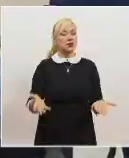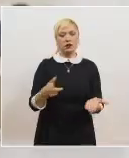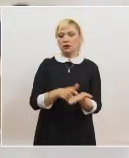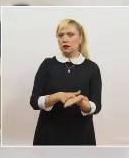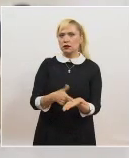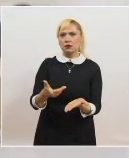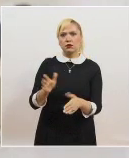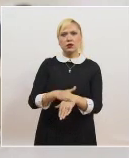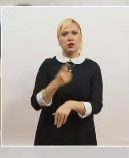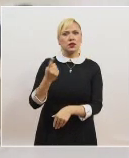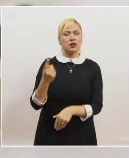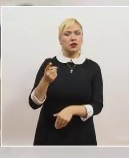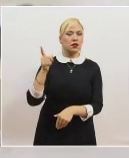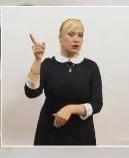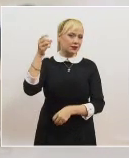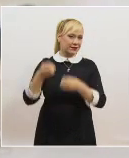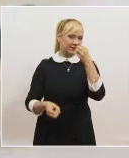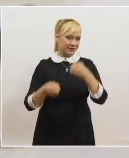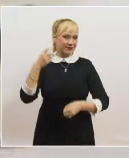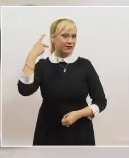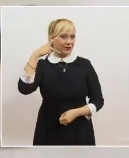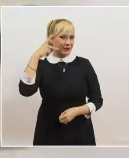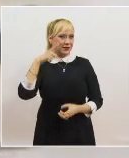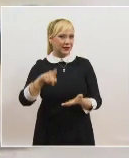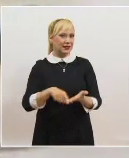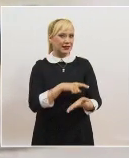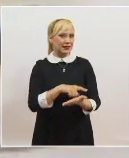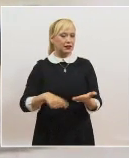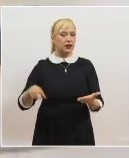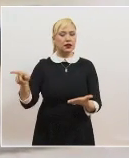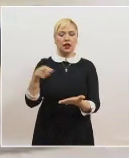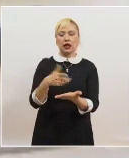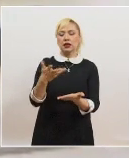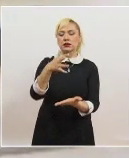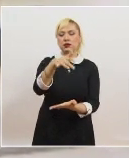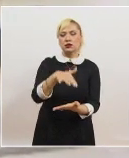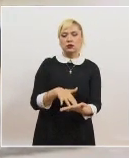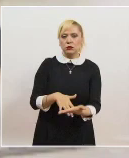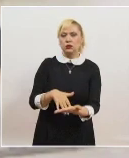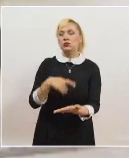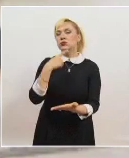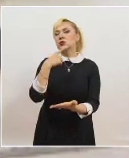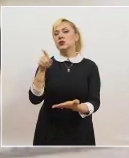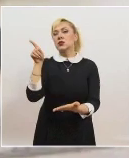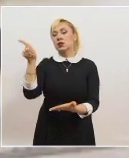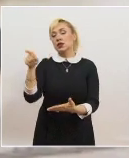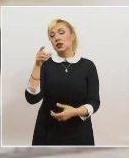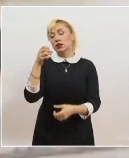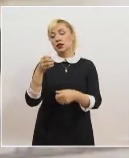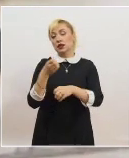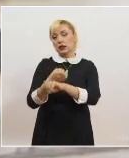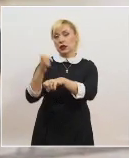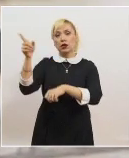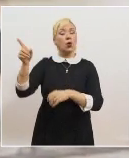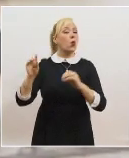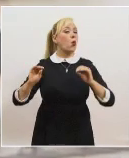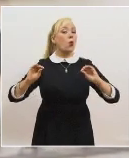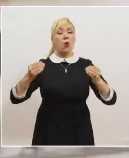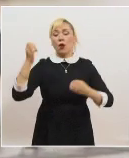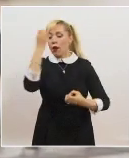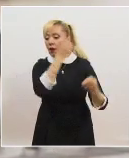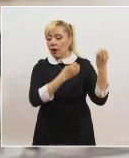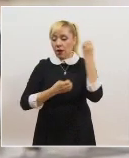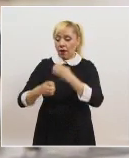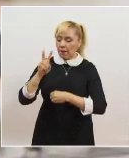el Tribunal Electoral poblano había hecho sobre ese acuerdo. Quien impugnó alegaba que el tribunal local no hizo un análisis